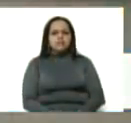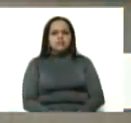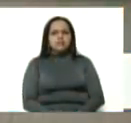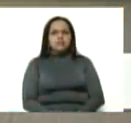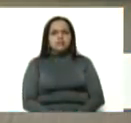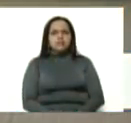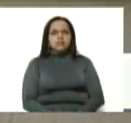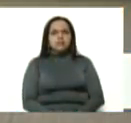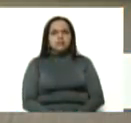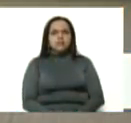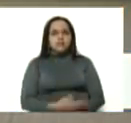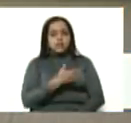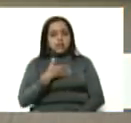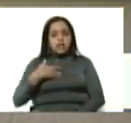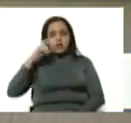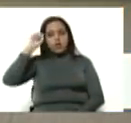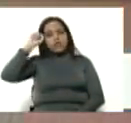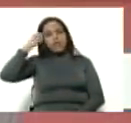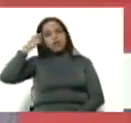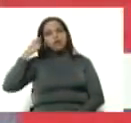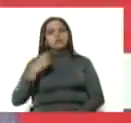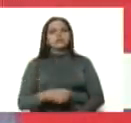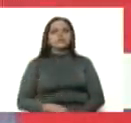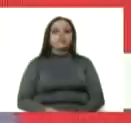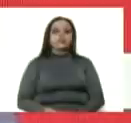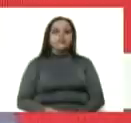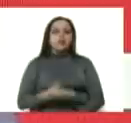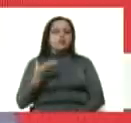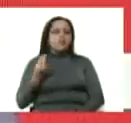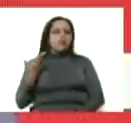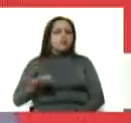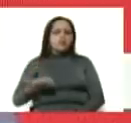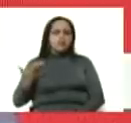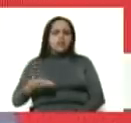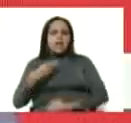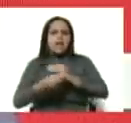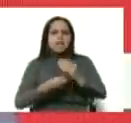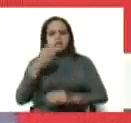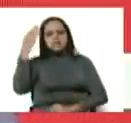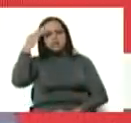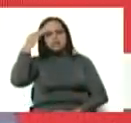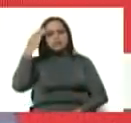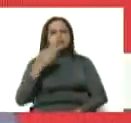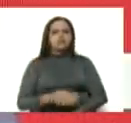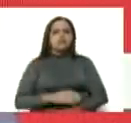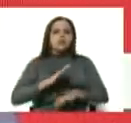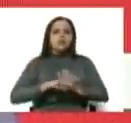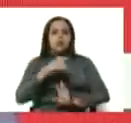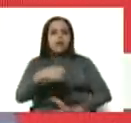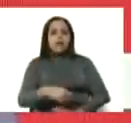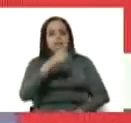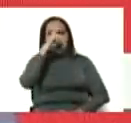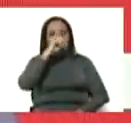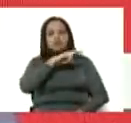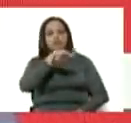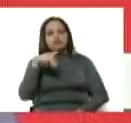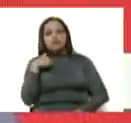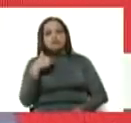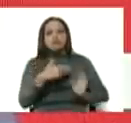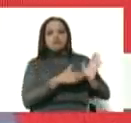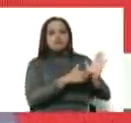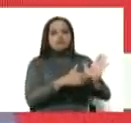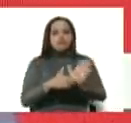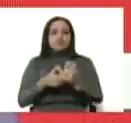favor, recordar, es muy importante hacer memoria, porque este año nosotros mostramos